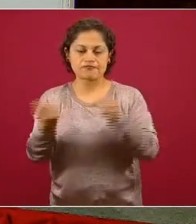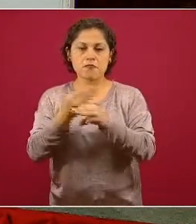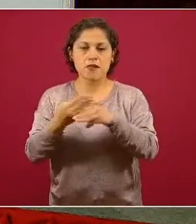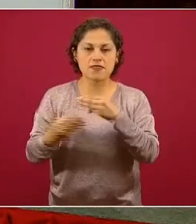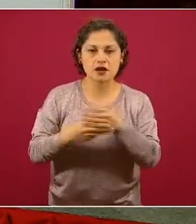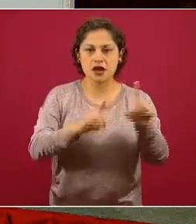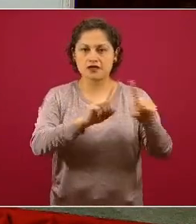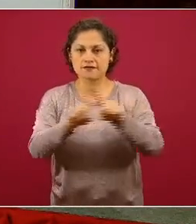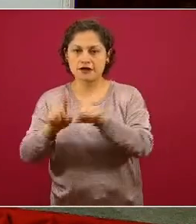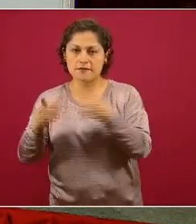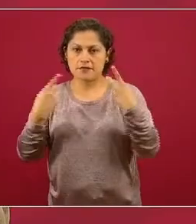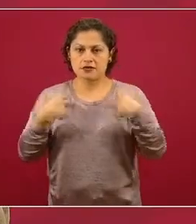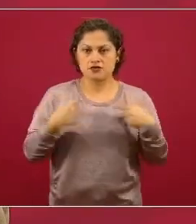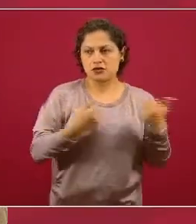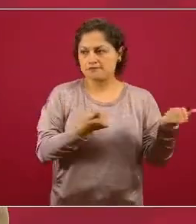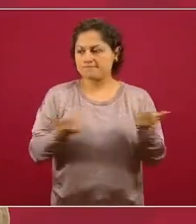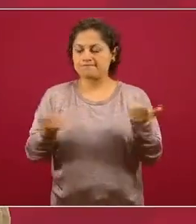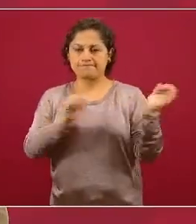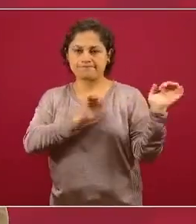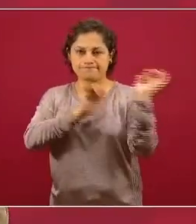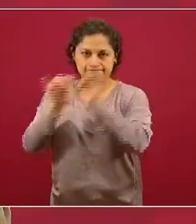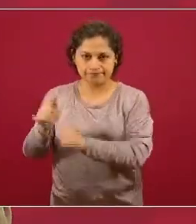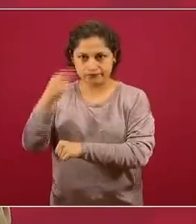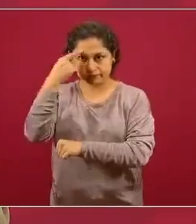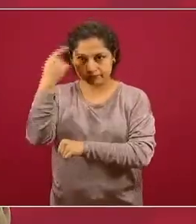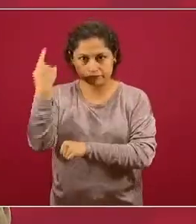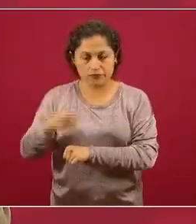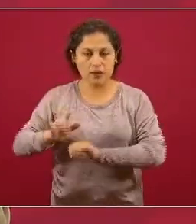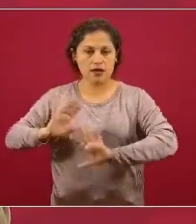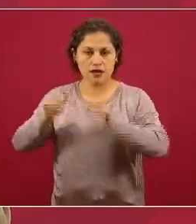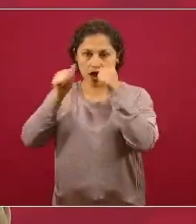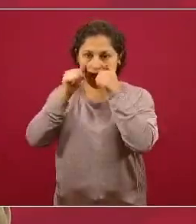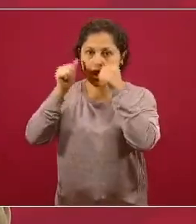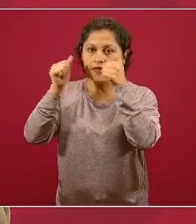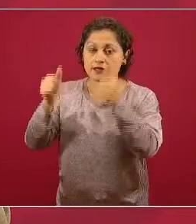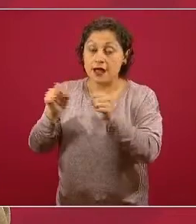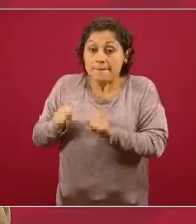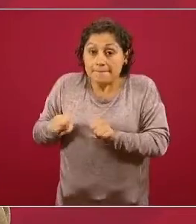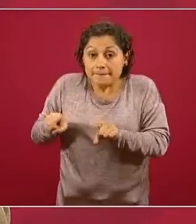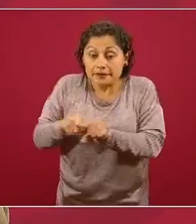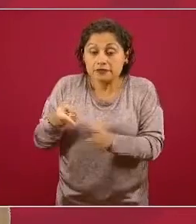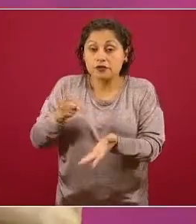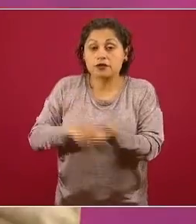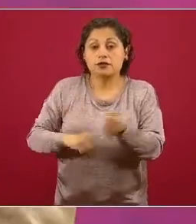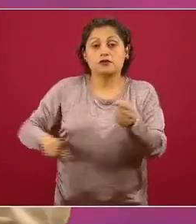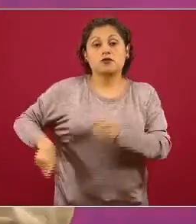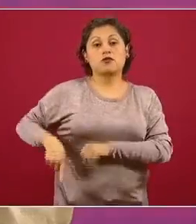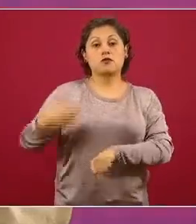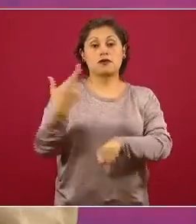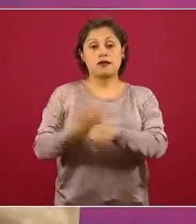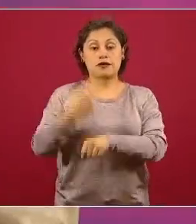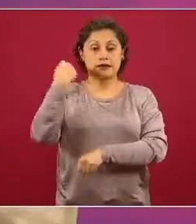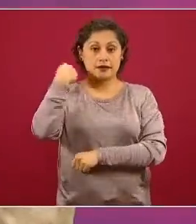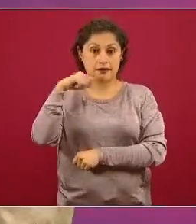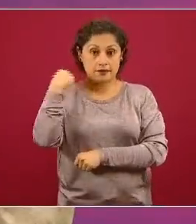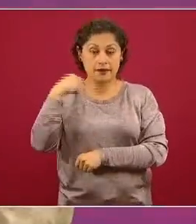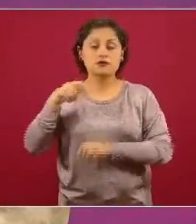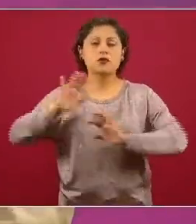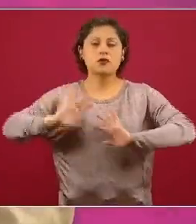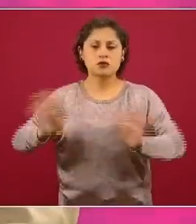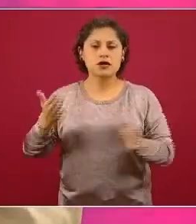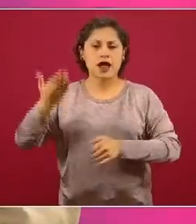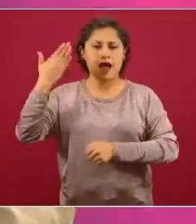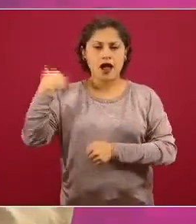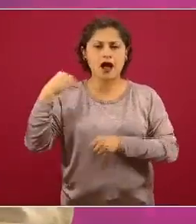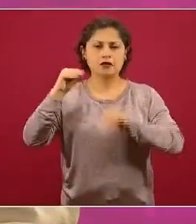está reorganizando todo el operativo, y el propio gobierno de Tabasco tiene capacidades que ha anticipado